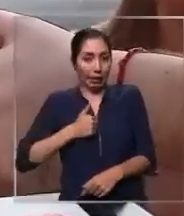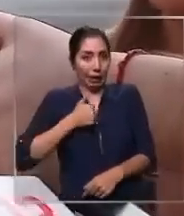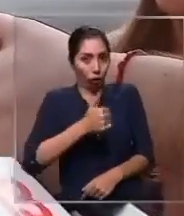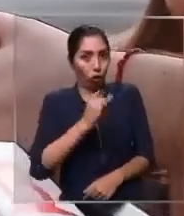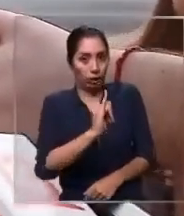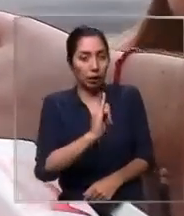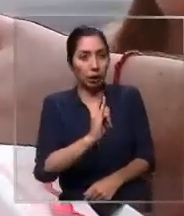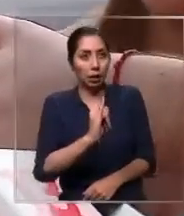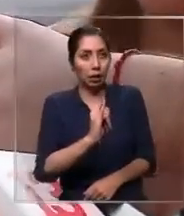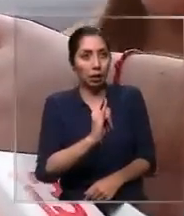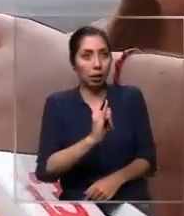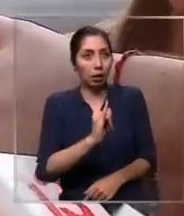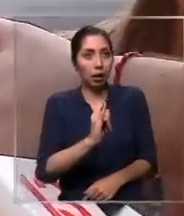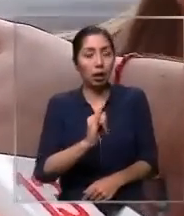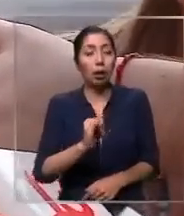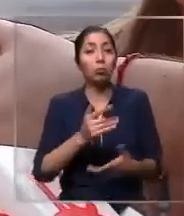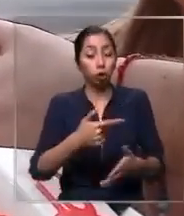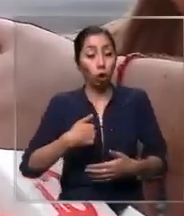tanto...